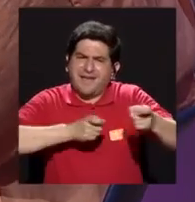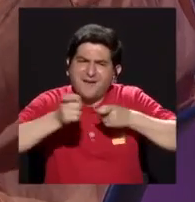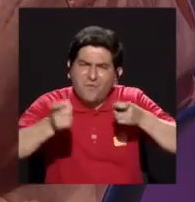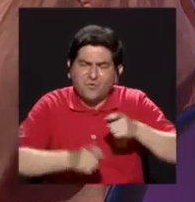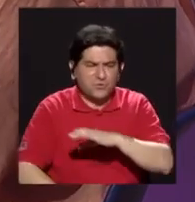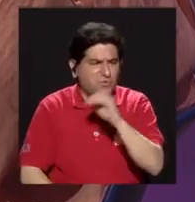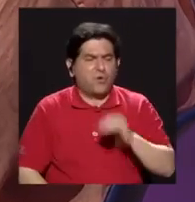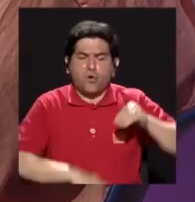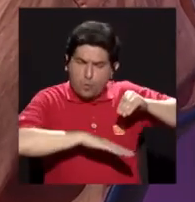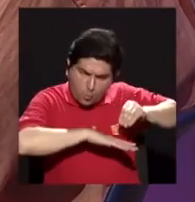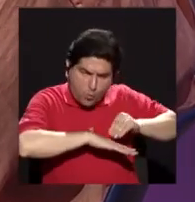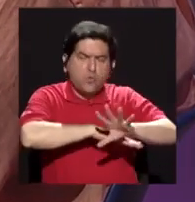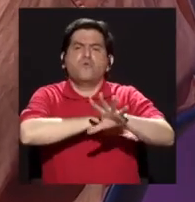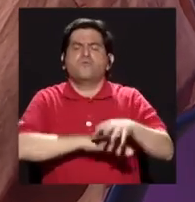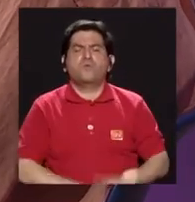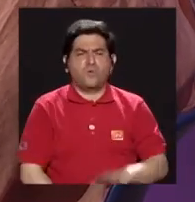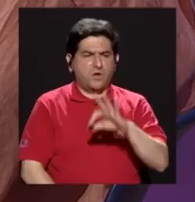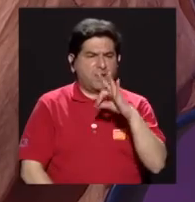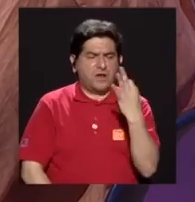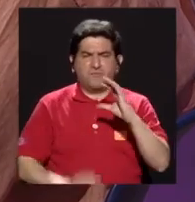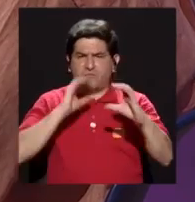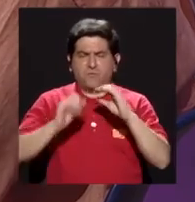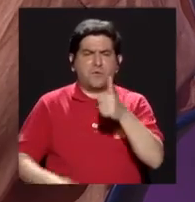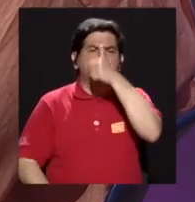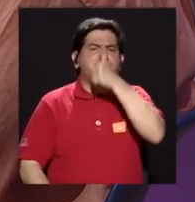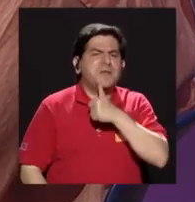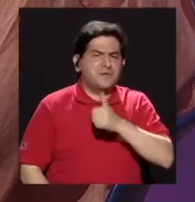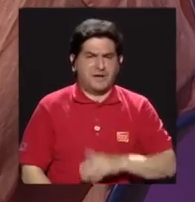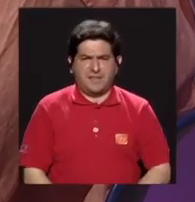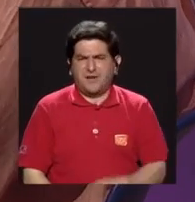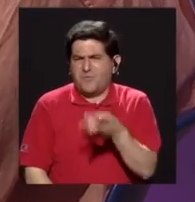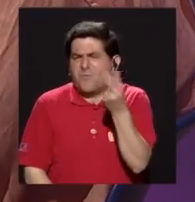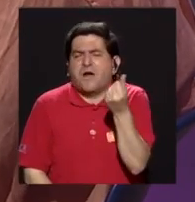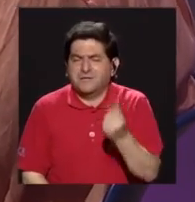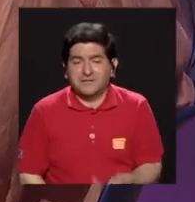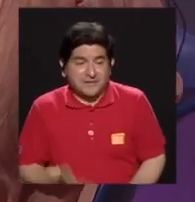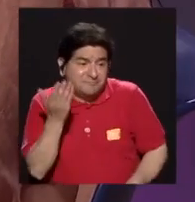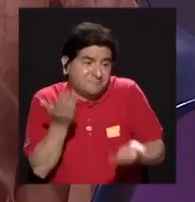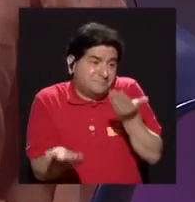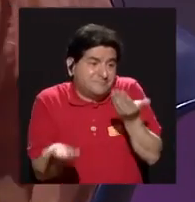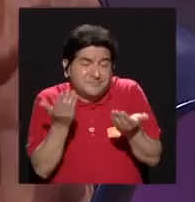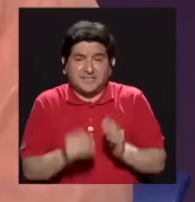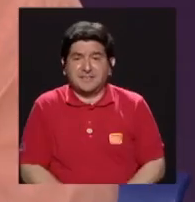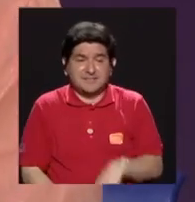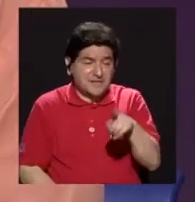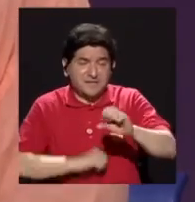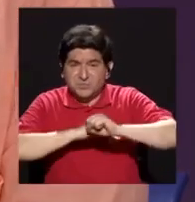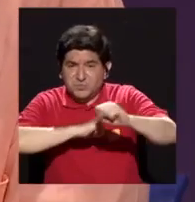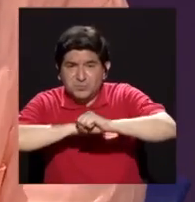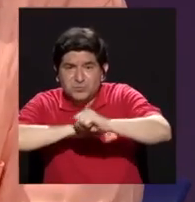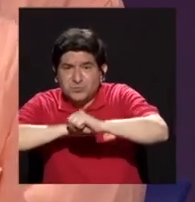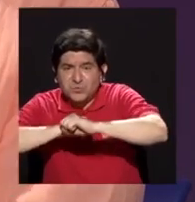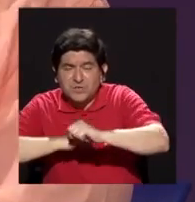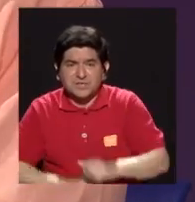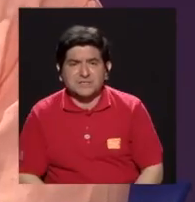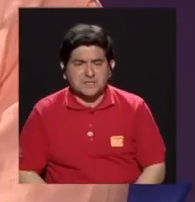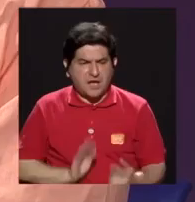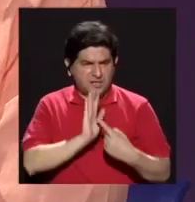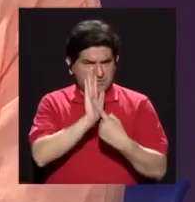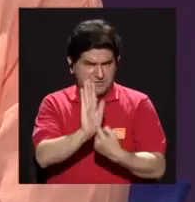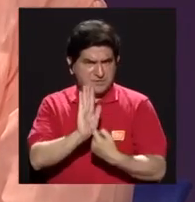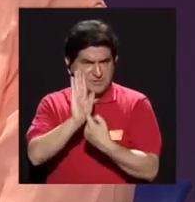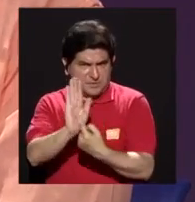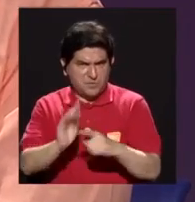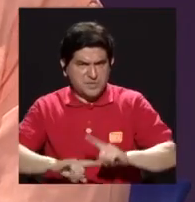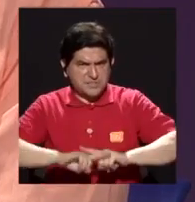o para tener una incidencia en los medios privados verdades de alguna forma para que esa propaganda puede ser visualizada